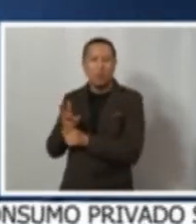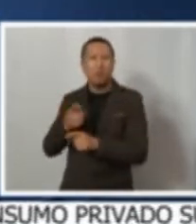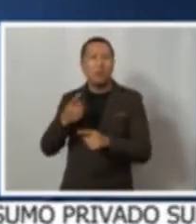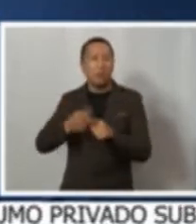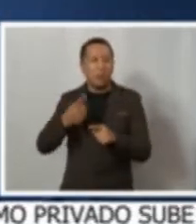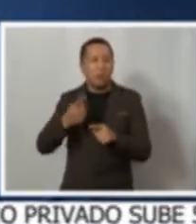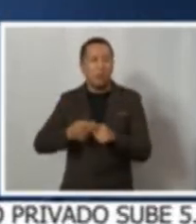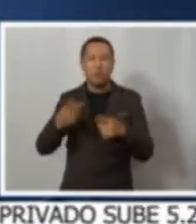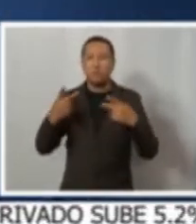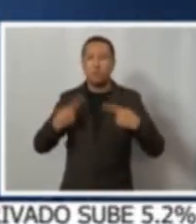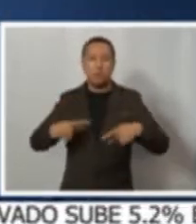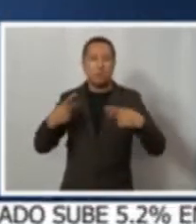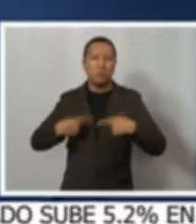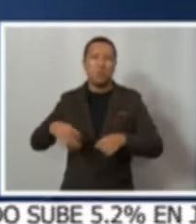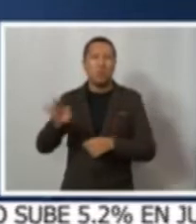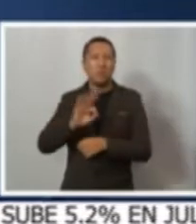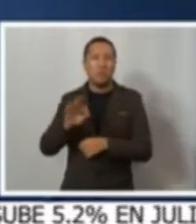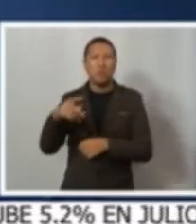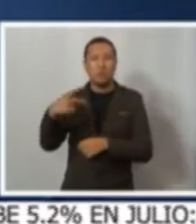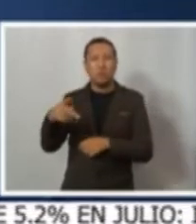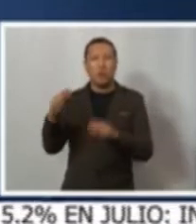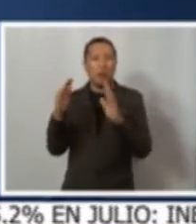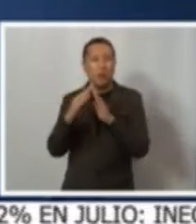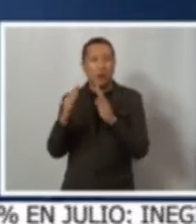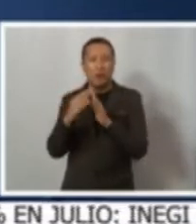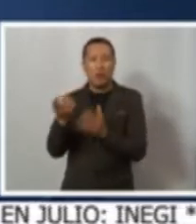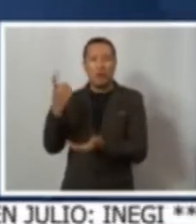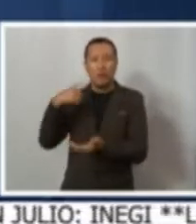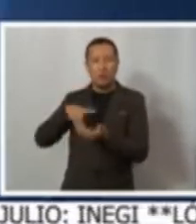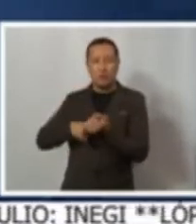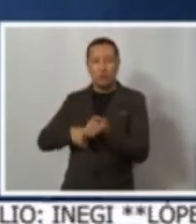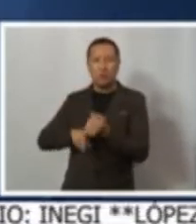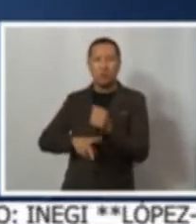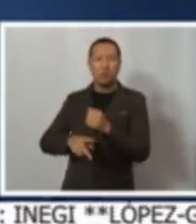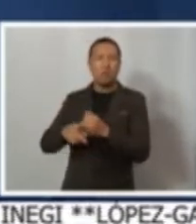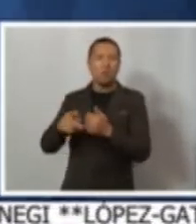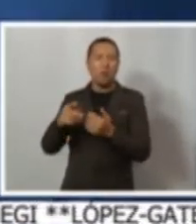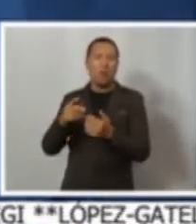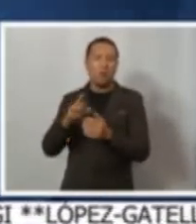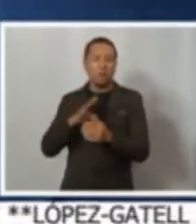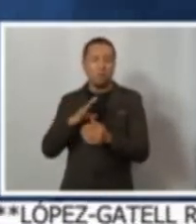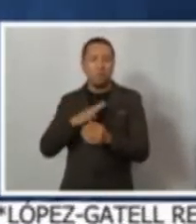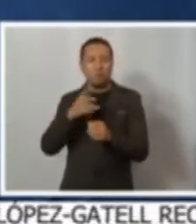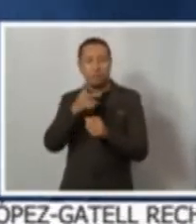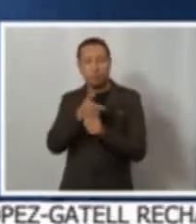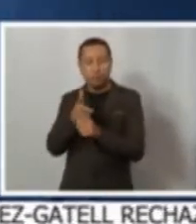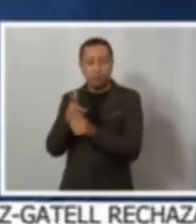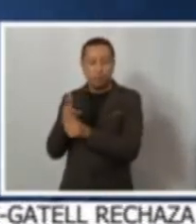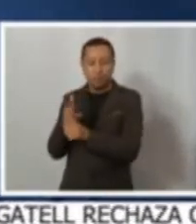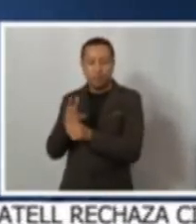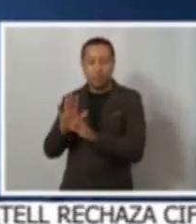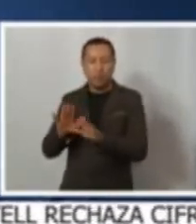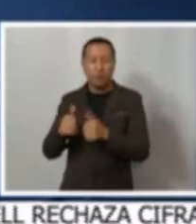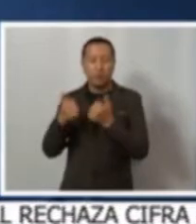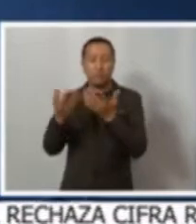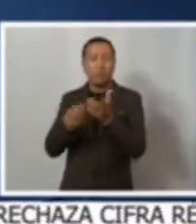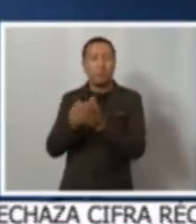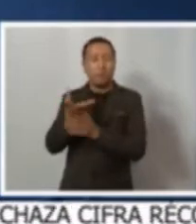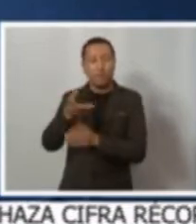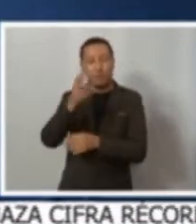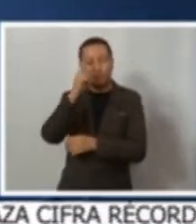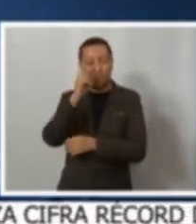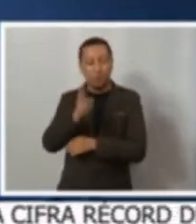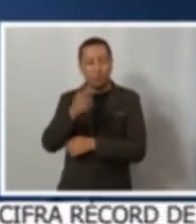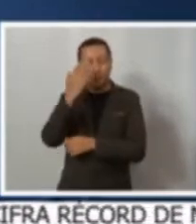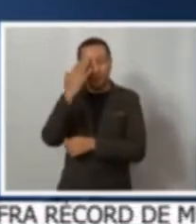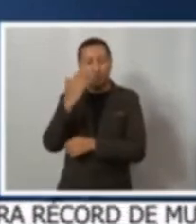persona desde casa, desde el interior, no se puede, no se debe salir en este momento en ninguna parte de la zona norte